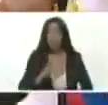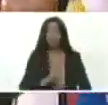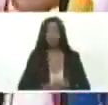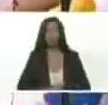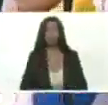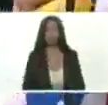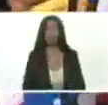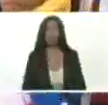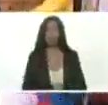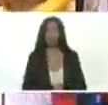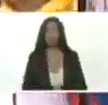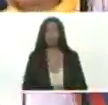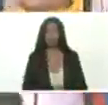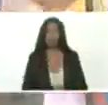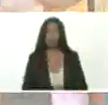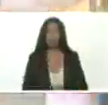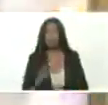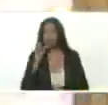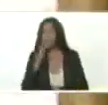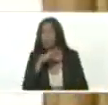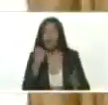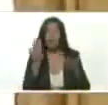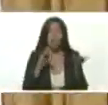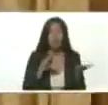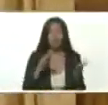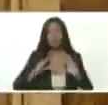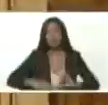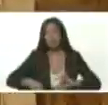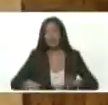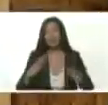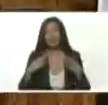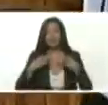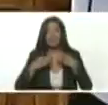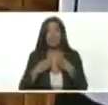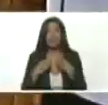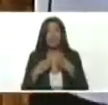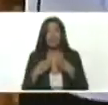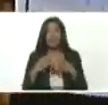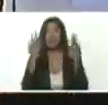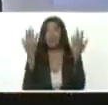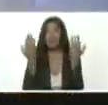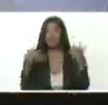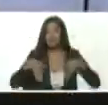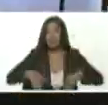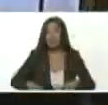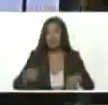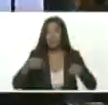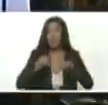Thank you.